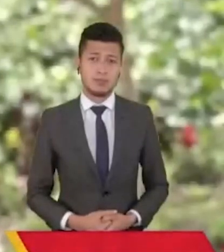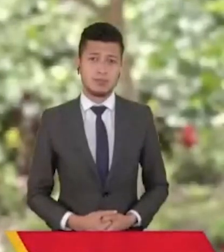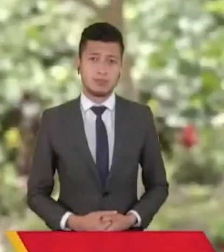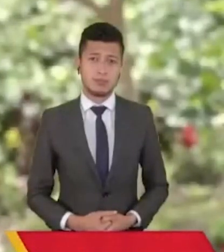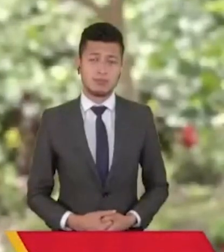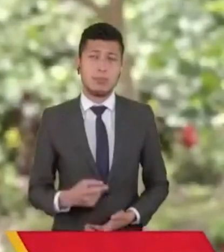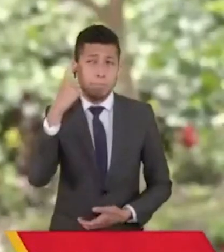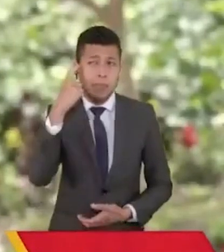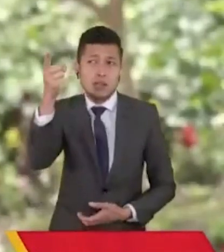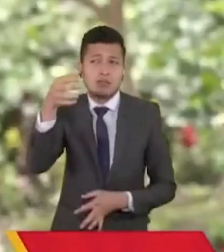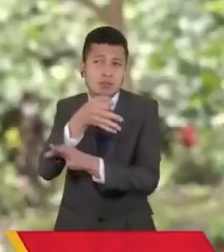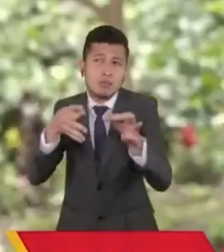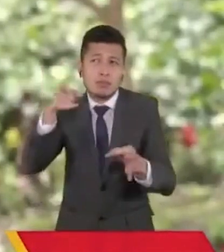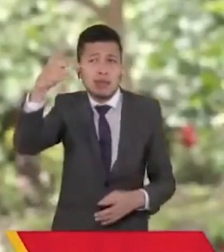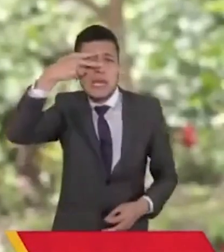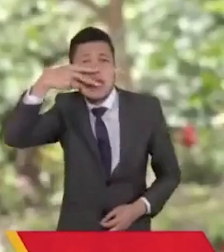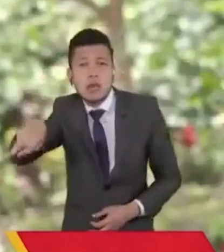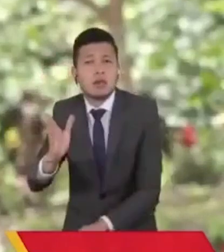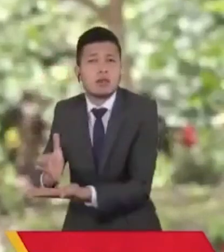Podrían ser sus hijos.